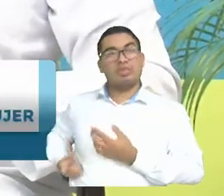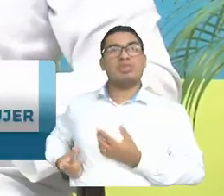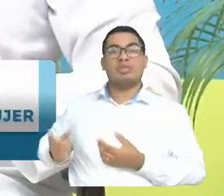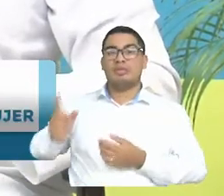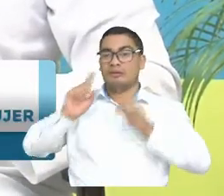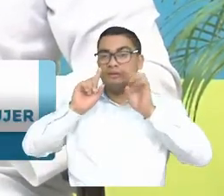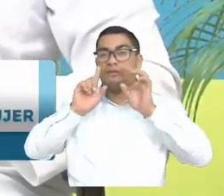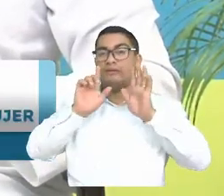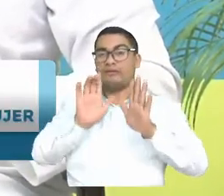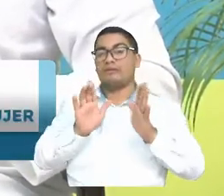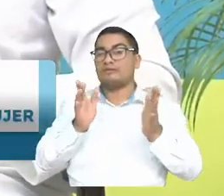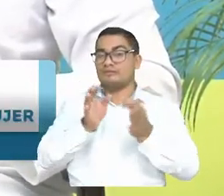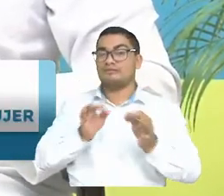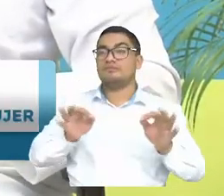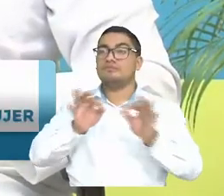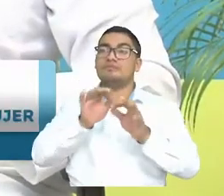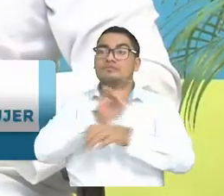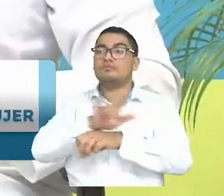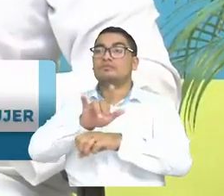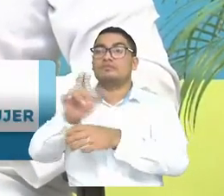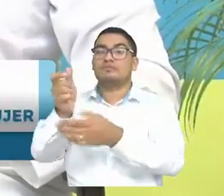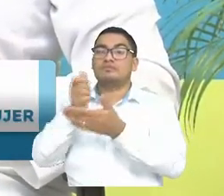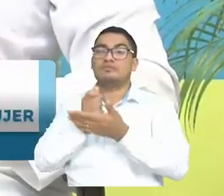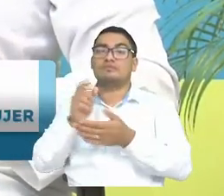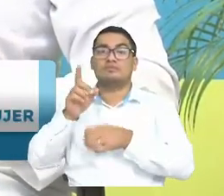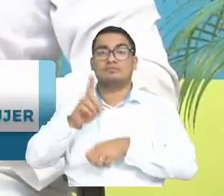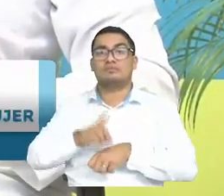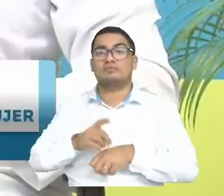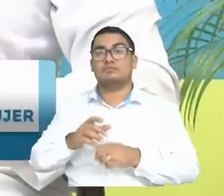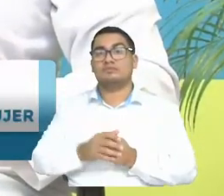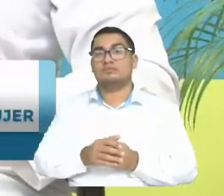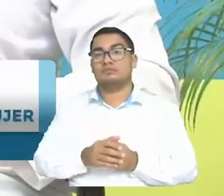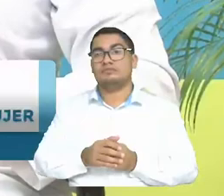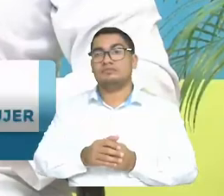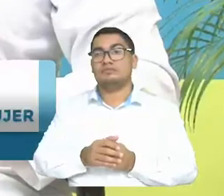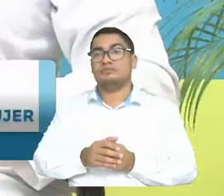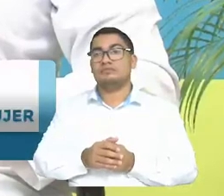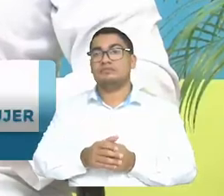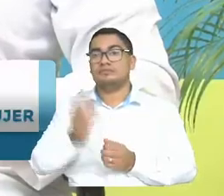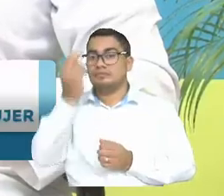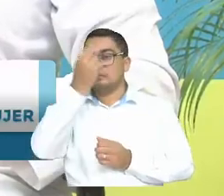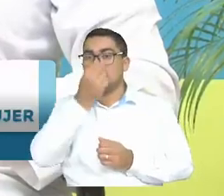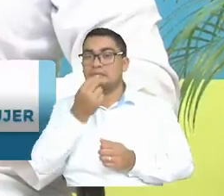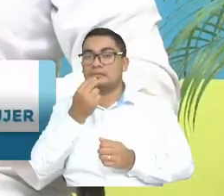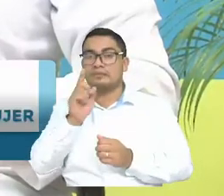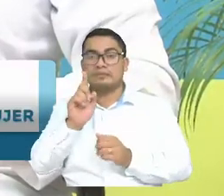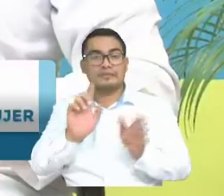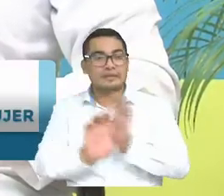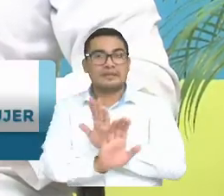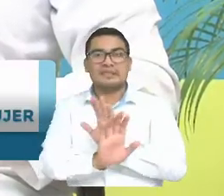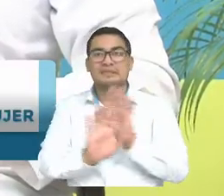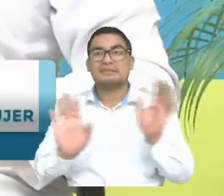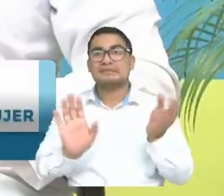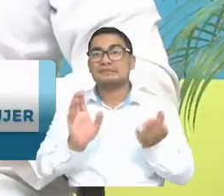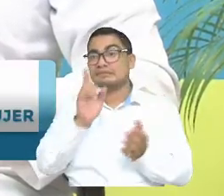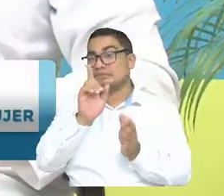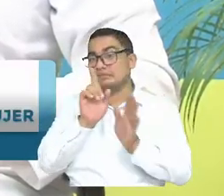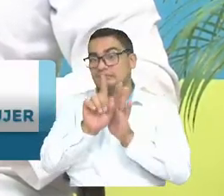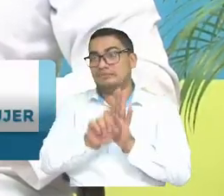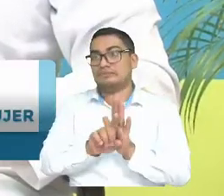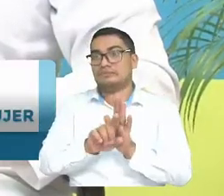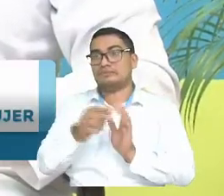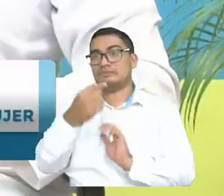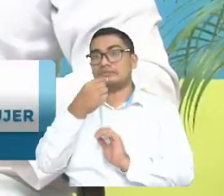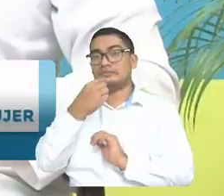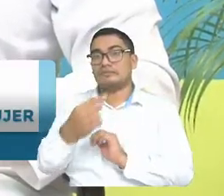desprenderse, entonces ella tiene que buscar ayuda inmediata. Eso es muy importante. Ahora, la última pregunta, ya rápido, ya tenemos un minuto, compañera,